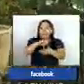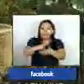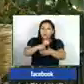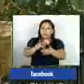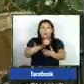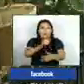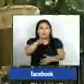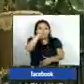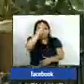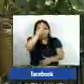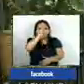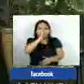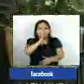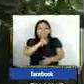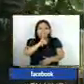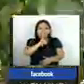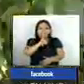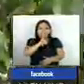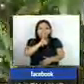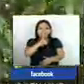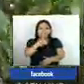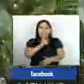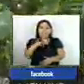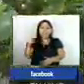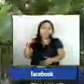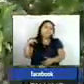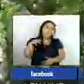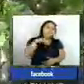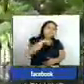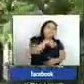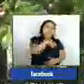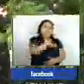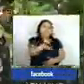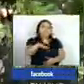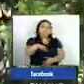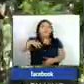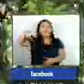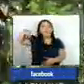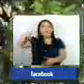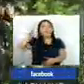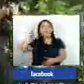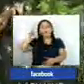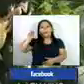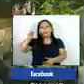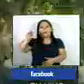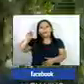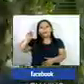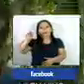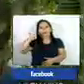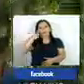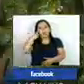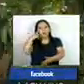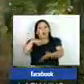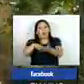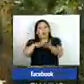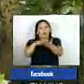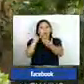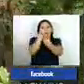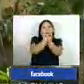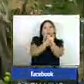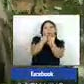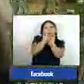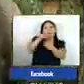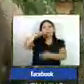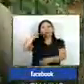mediodía, se dirige al lugar donde está viviendo, cantón el puente de Huayúa Sonsonate. Aquí, entre